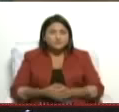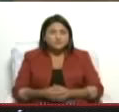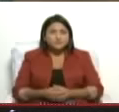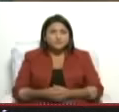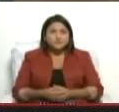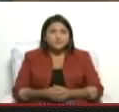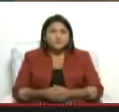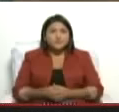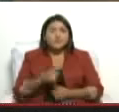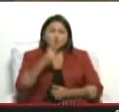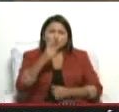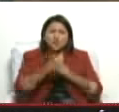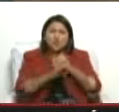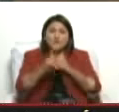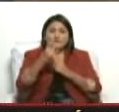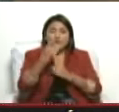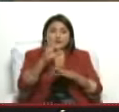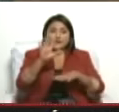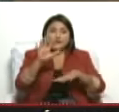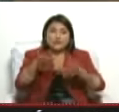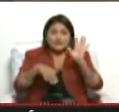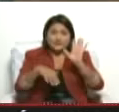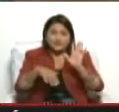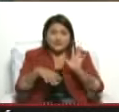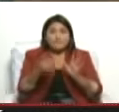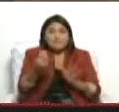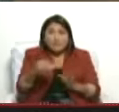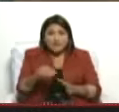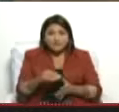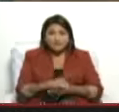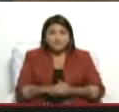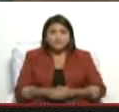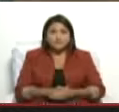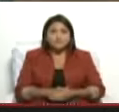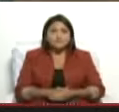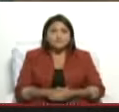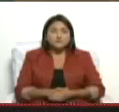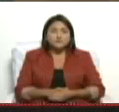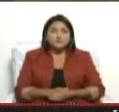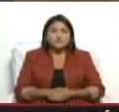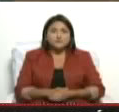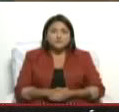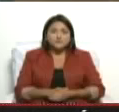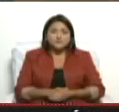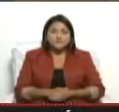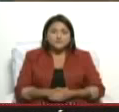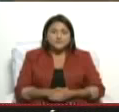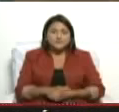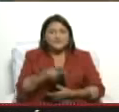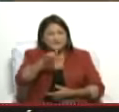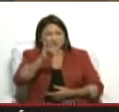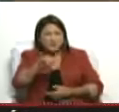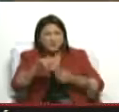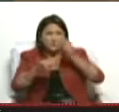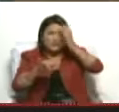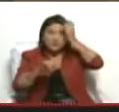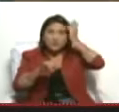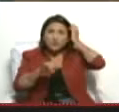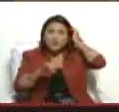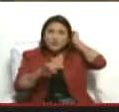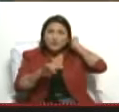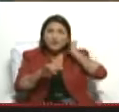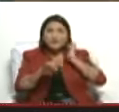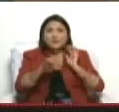pendientes por ejecutar ahora bien en esta trama aparece